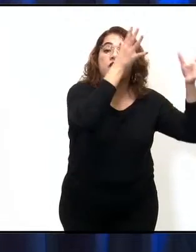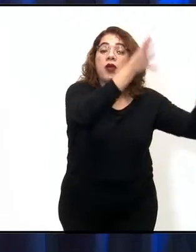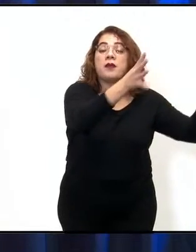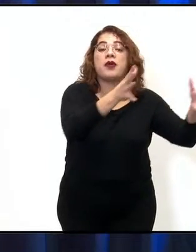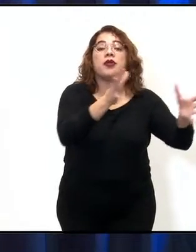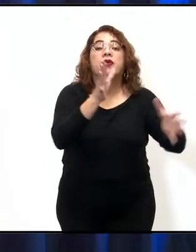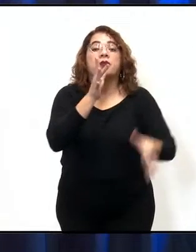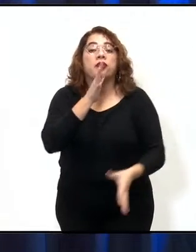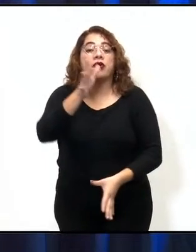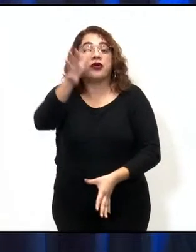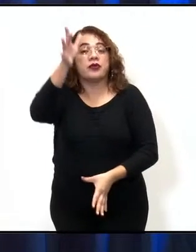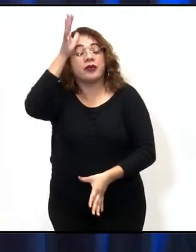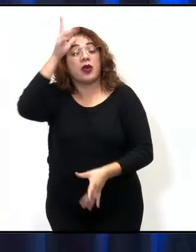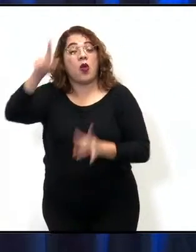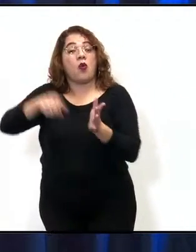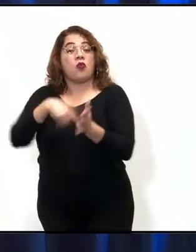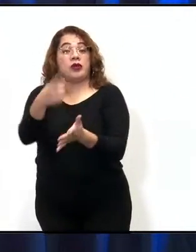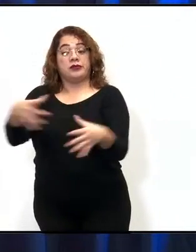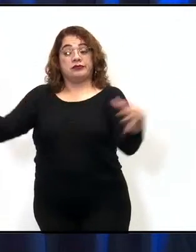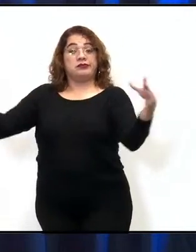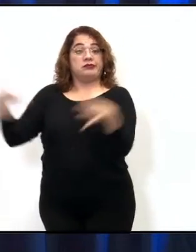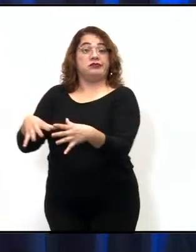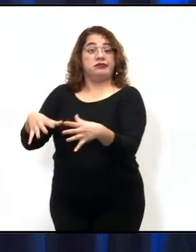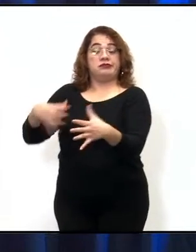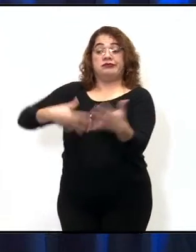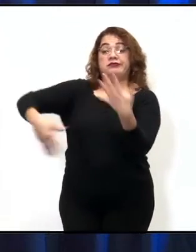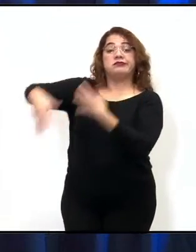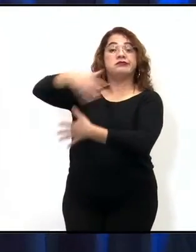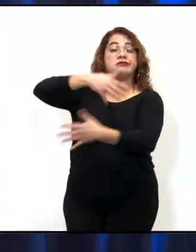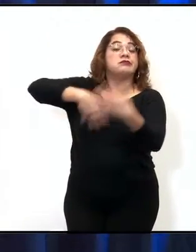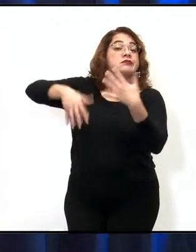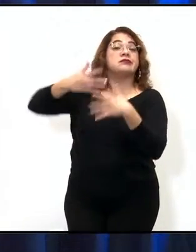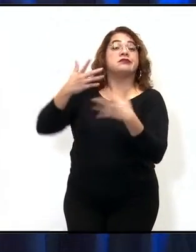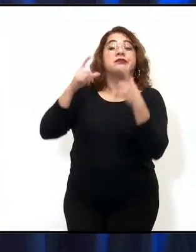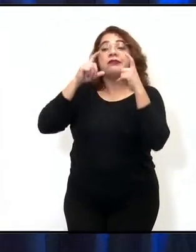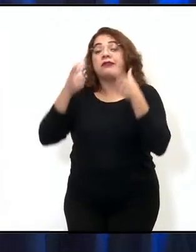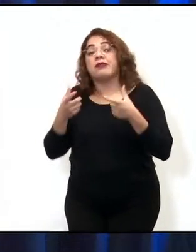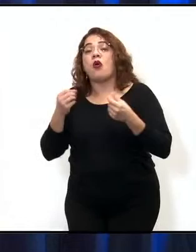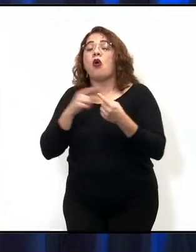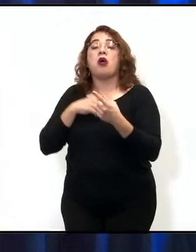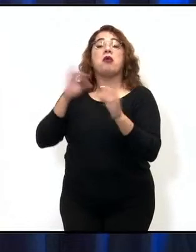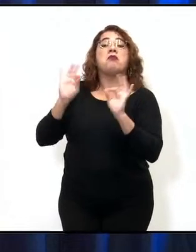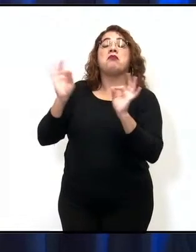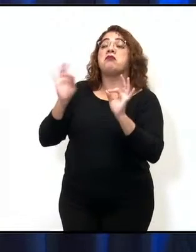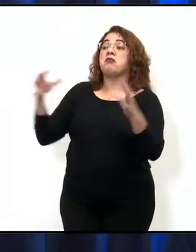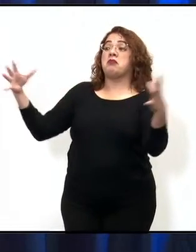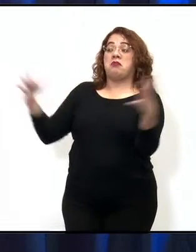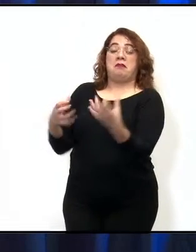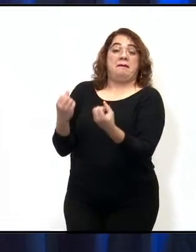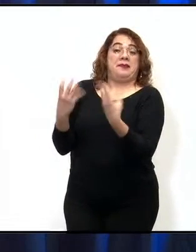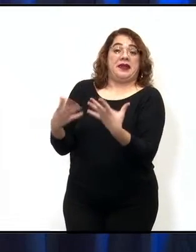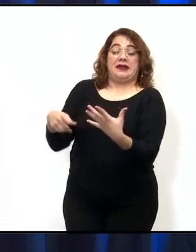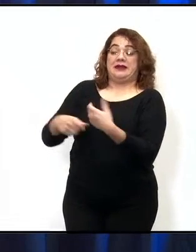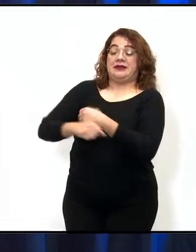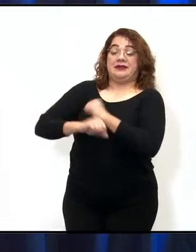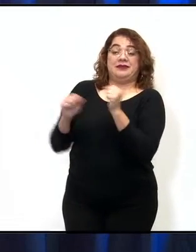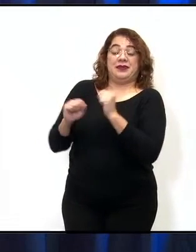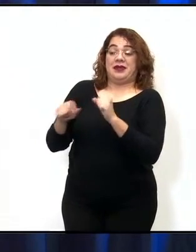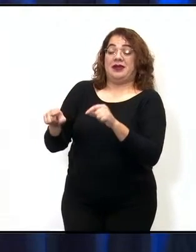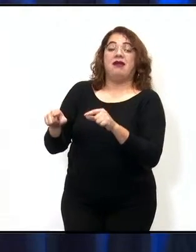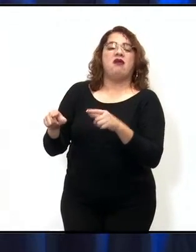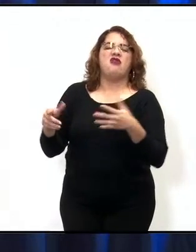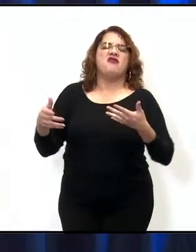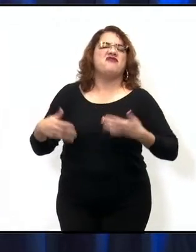las reuniones y lo que queremos prevenir es otro impacto para las reuniones de Navidad que si